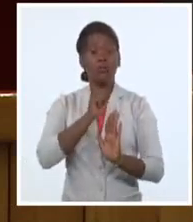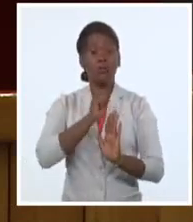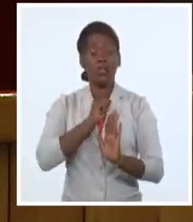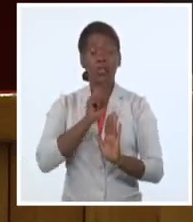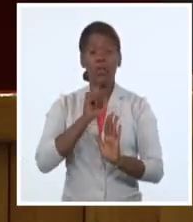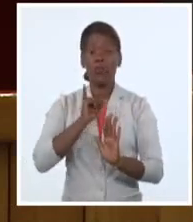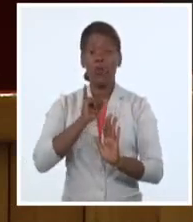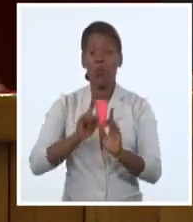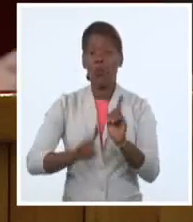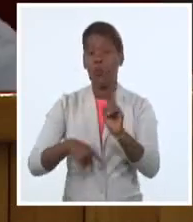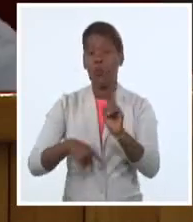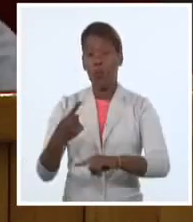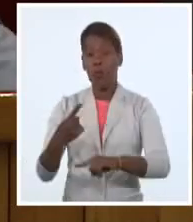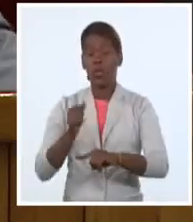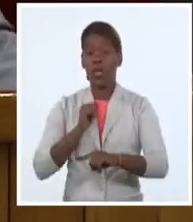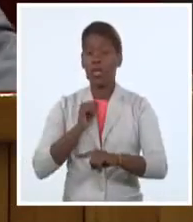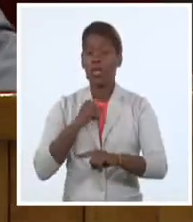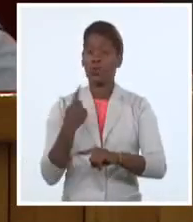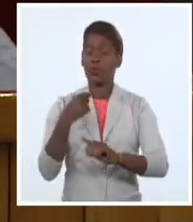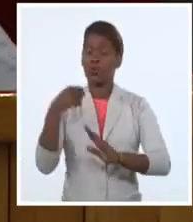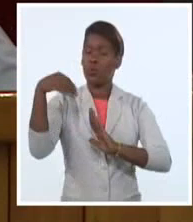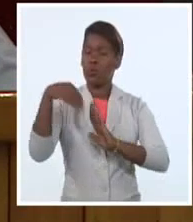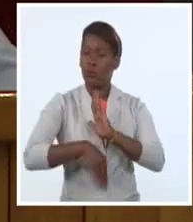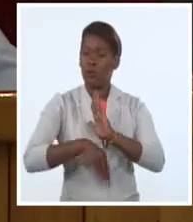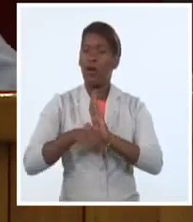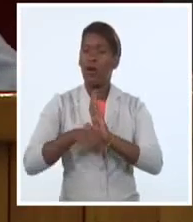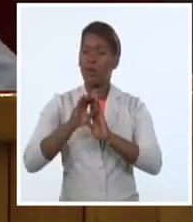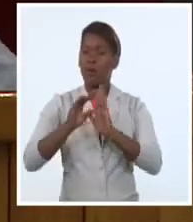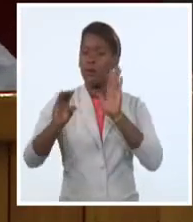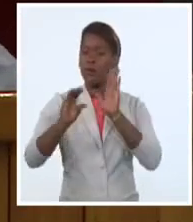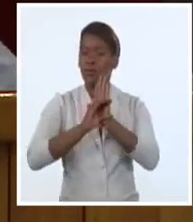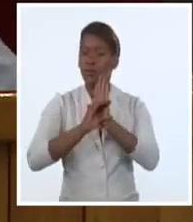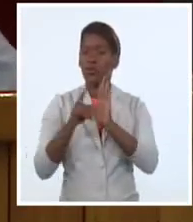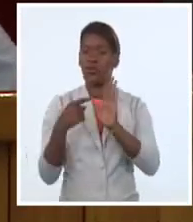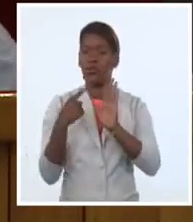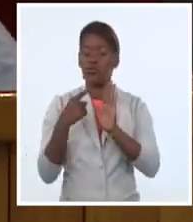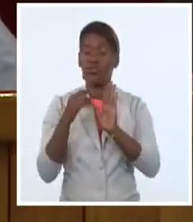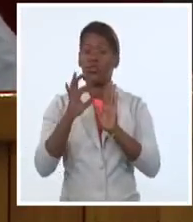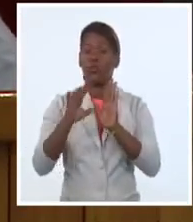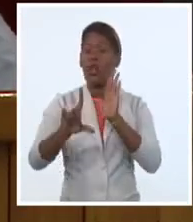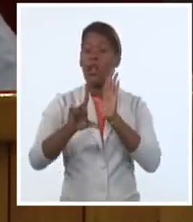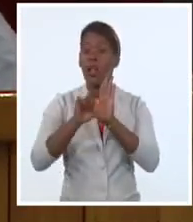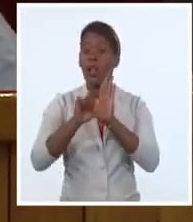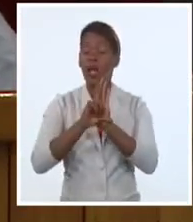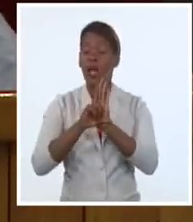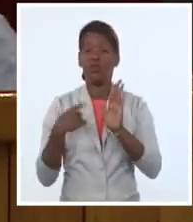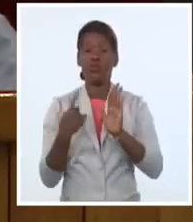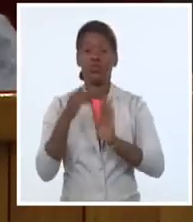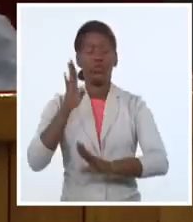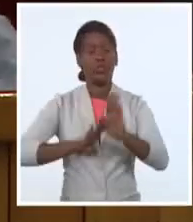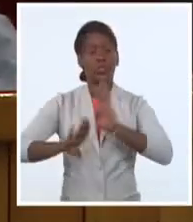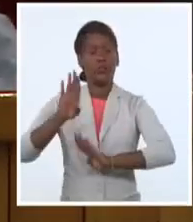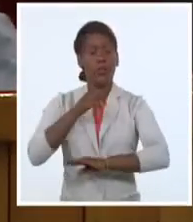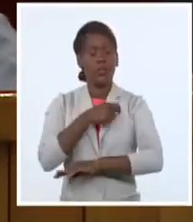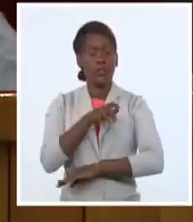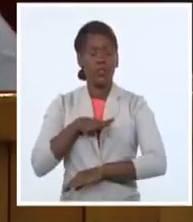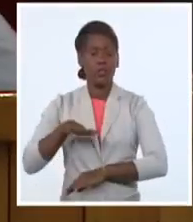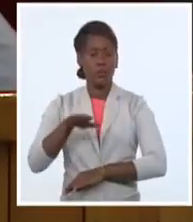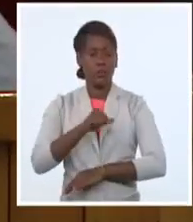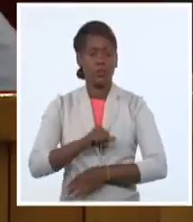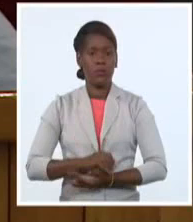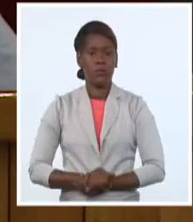otorga para destruir la obra que esa propia Constitución defiende y protege. Conforme al